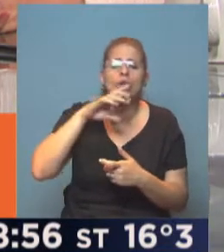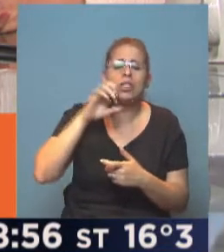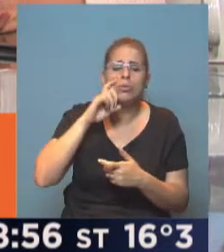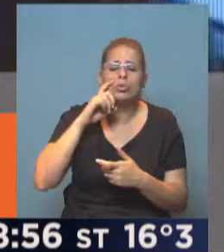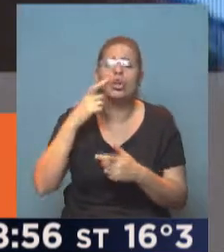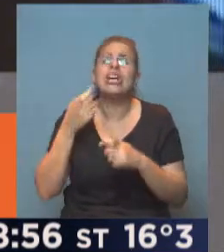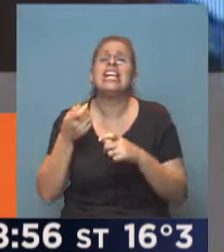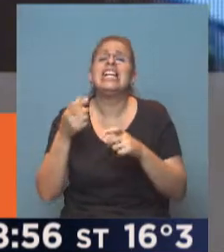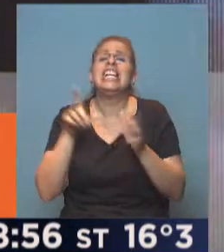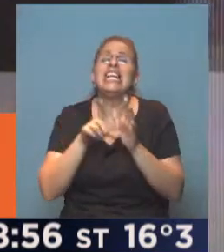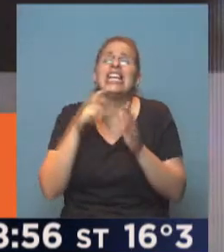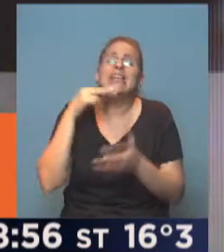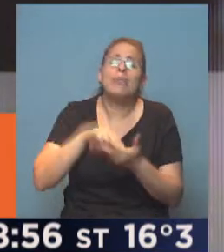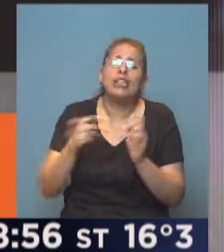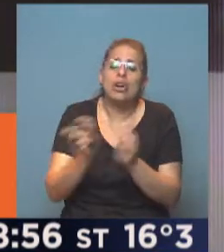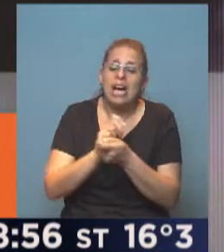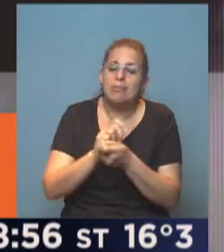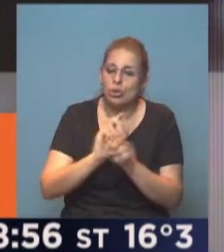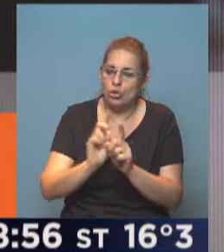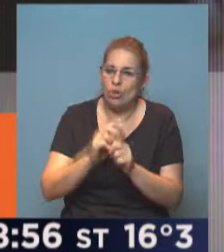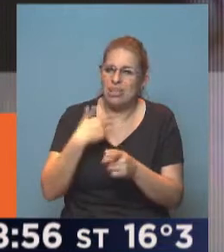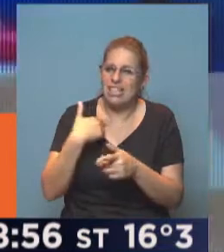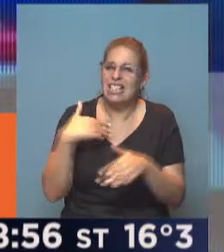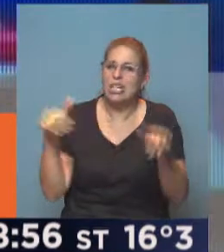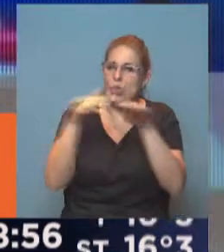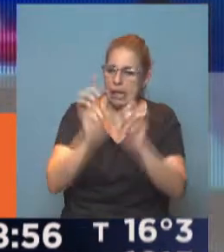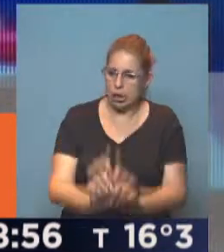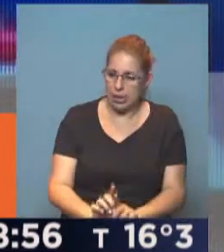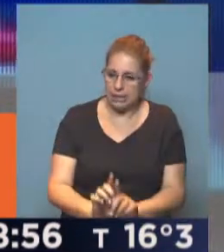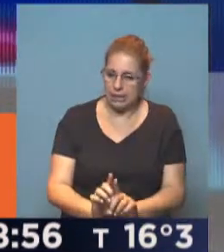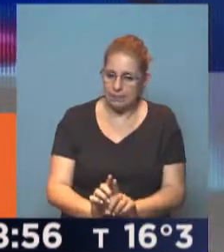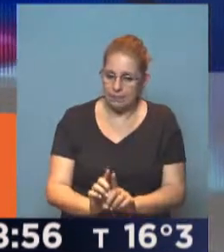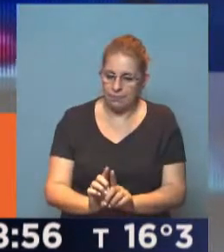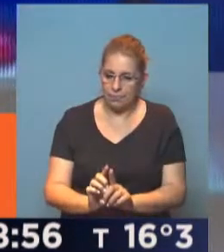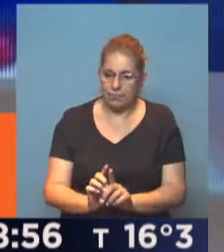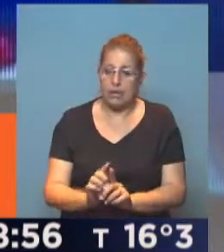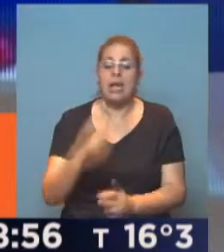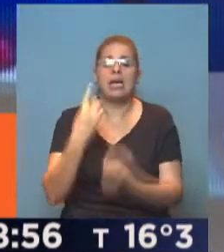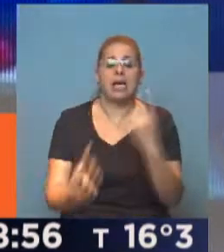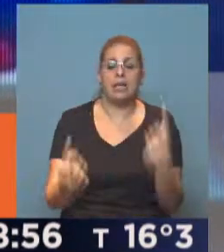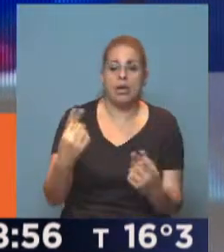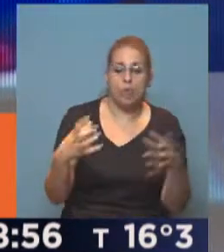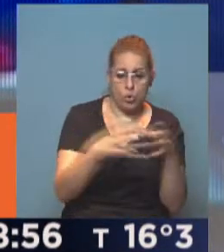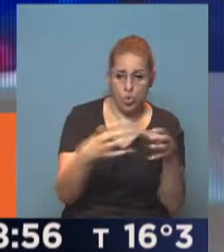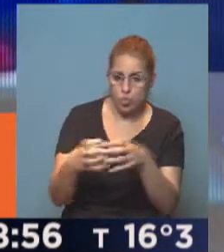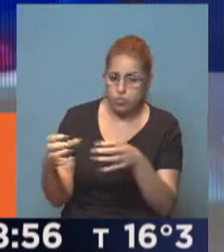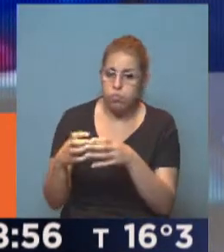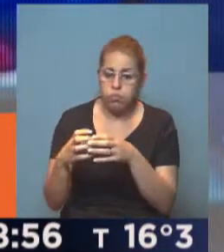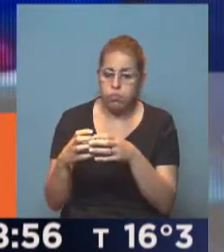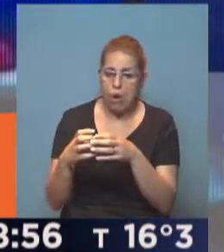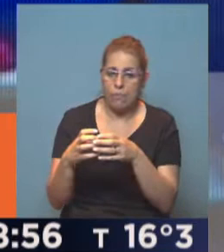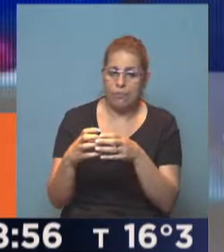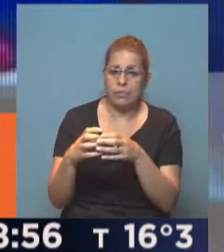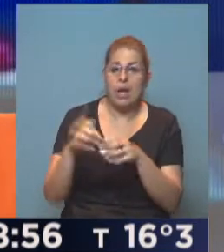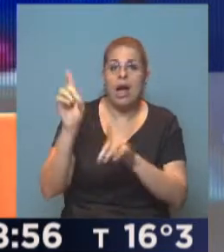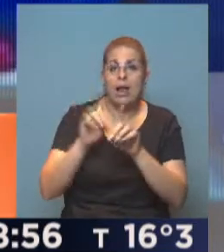una reforma de un impuesto bastante inequitativo como el que está vigente. Así que cada uno de los bloques resignó